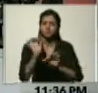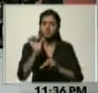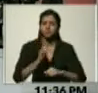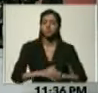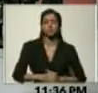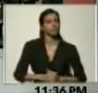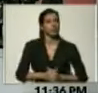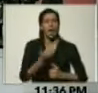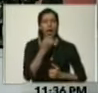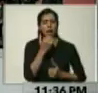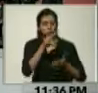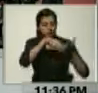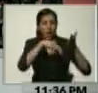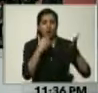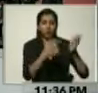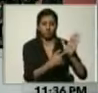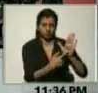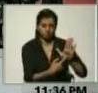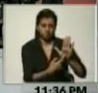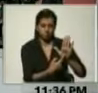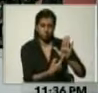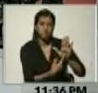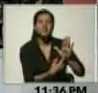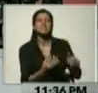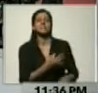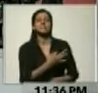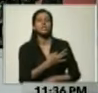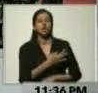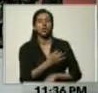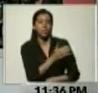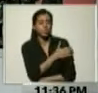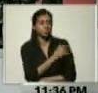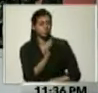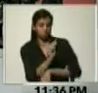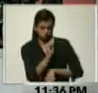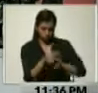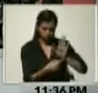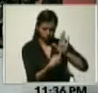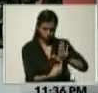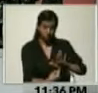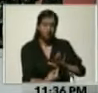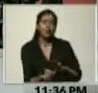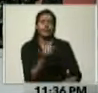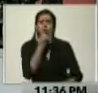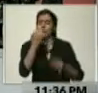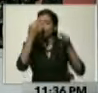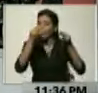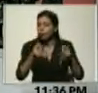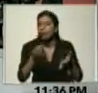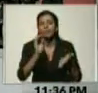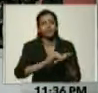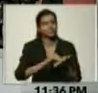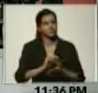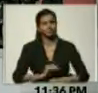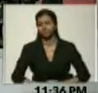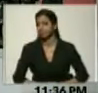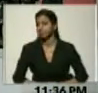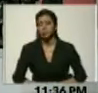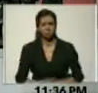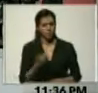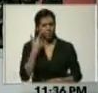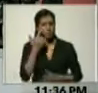para leerle algo a estos señores de la derecha. Porque se van a volver a caer. No tengo ninguna duda que se van a volver a caer. Pero vamos a